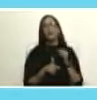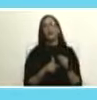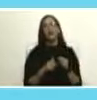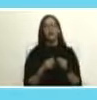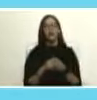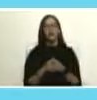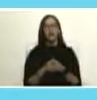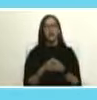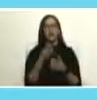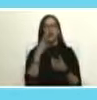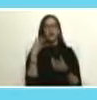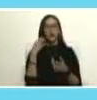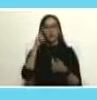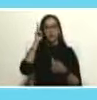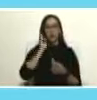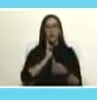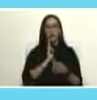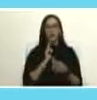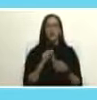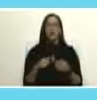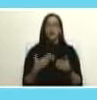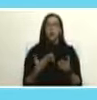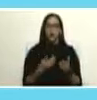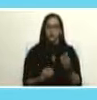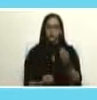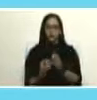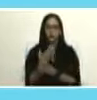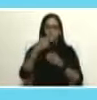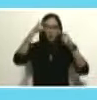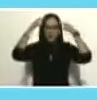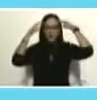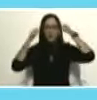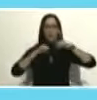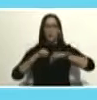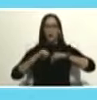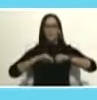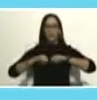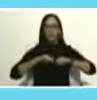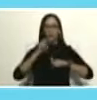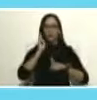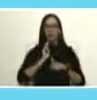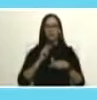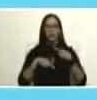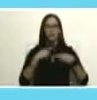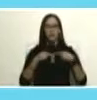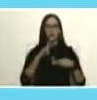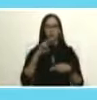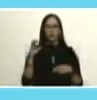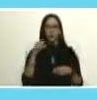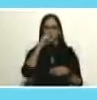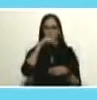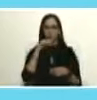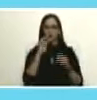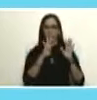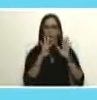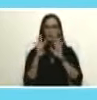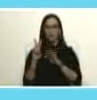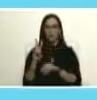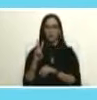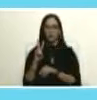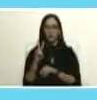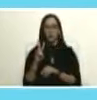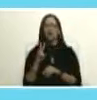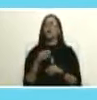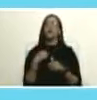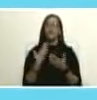admiradores de Bolívar. Y cuando surgió Chávez y el movimiento bolivariano revolucionario 200 en el año 92, fueron los primeros